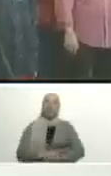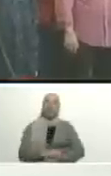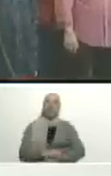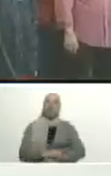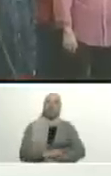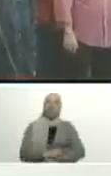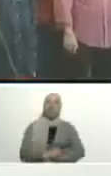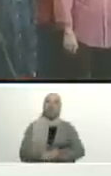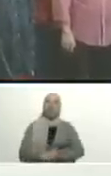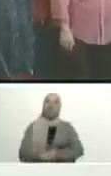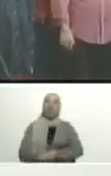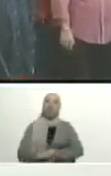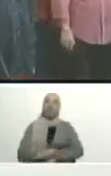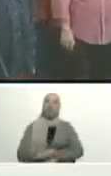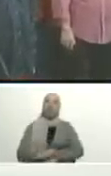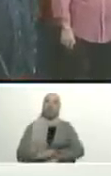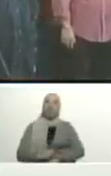acto